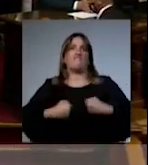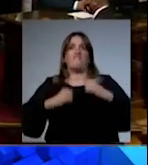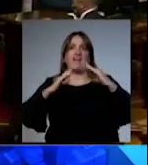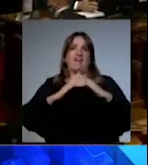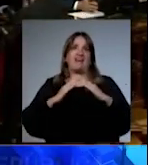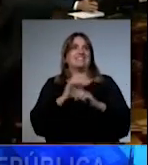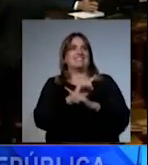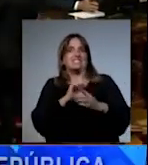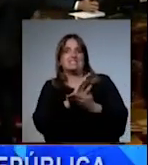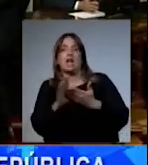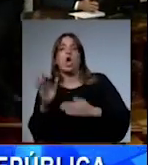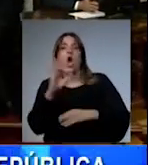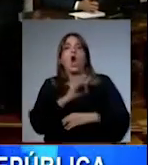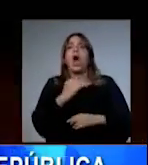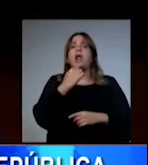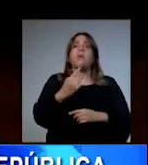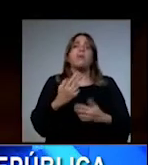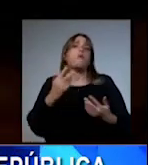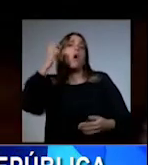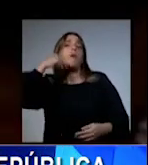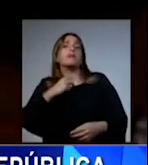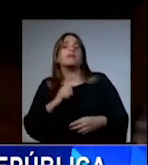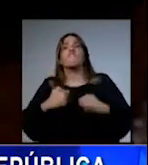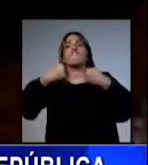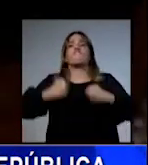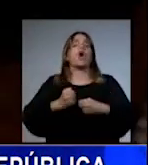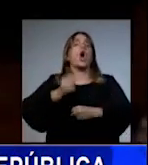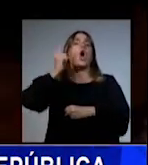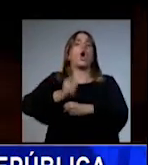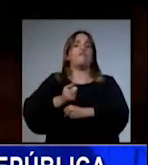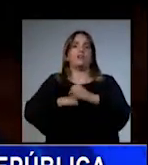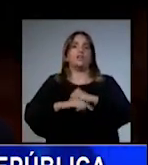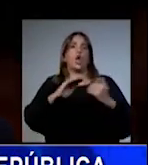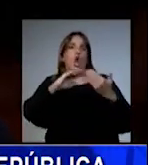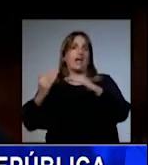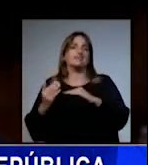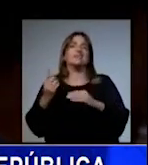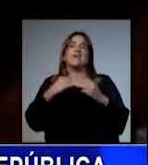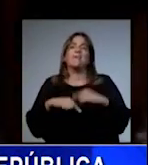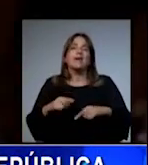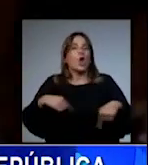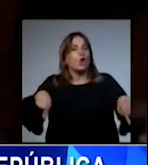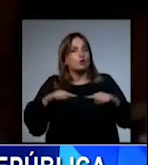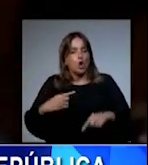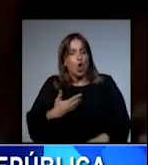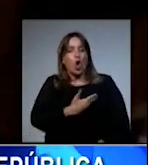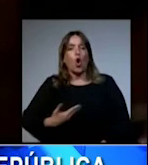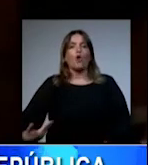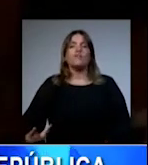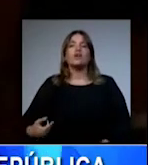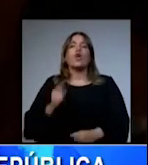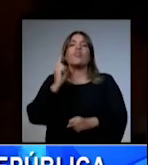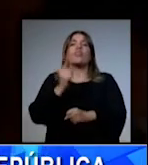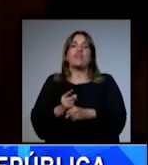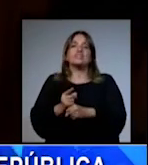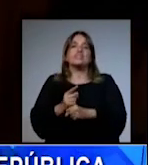Tras repasar las acciones de gobierno durante el primer año de mandato, Lacalle anunció que impulsarán nuevas medidas para apoyar a las micro y pequeñas